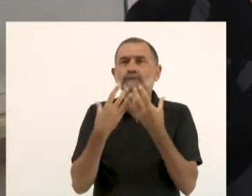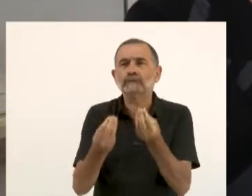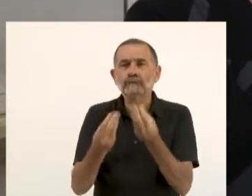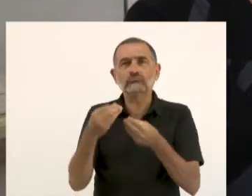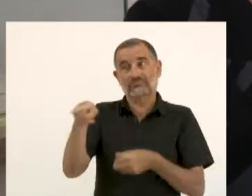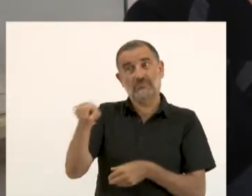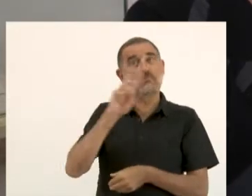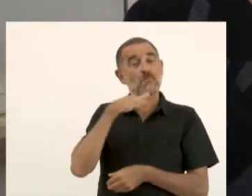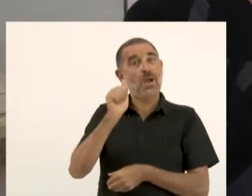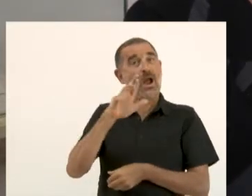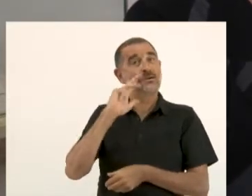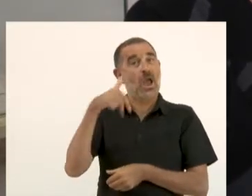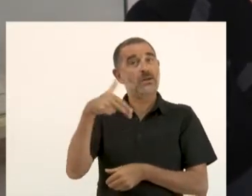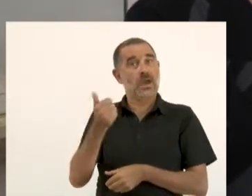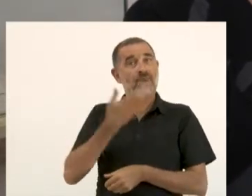Mariana Fabra, que es